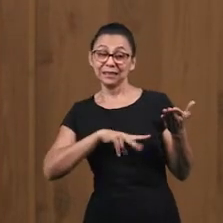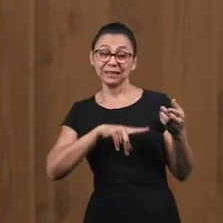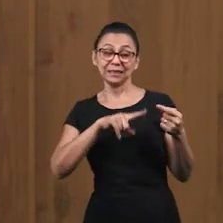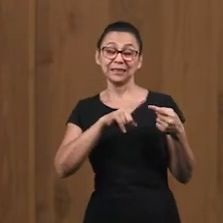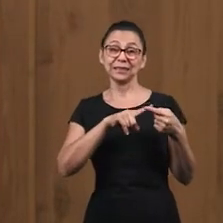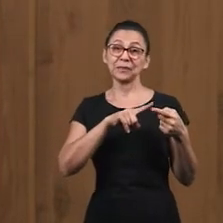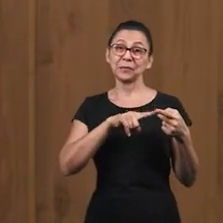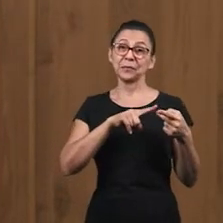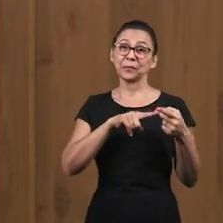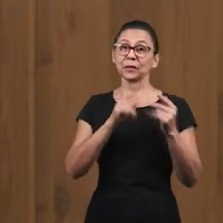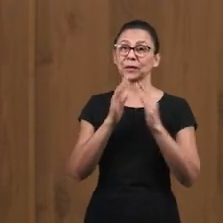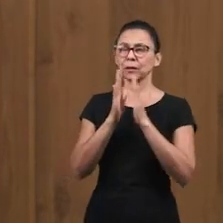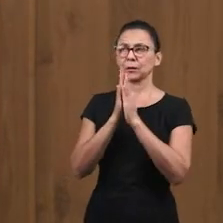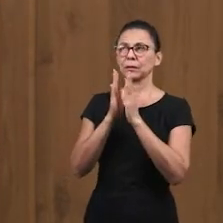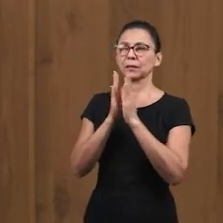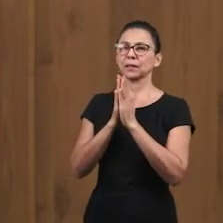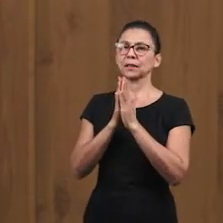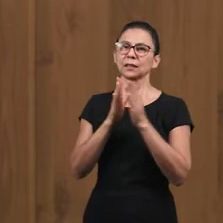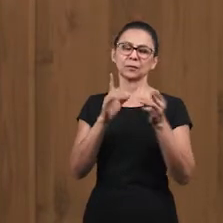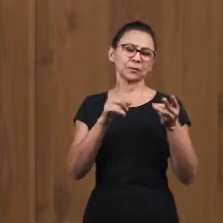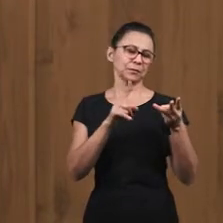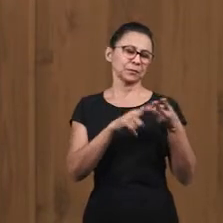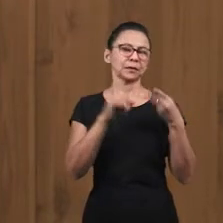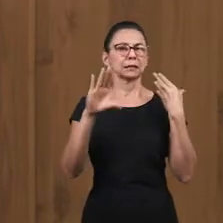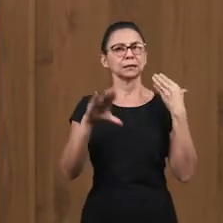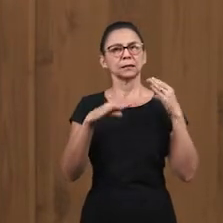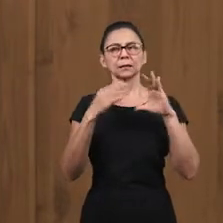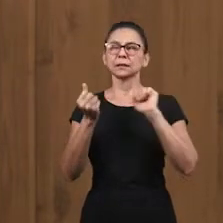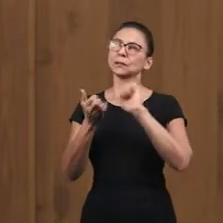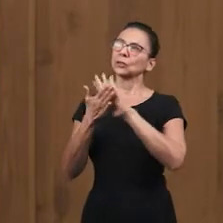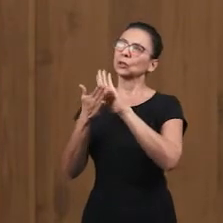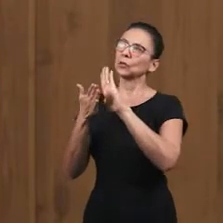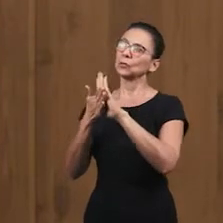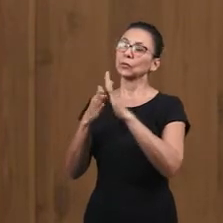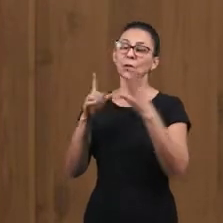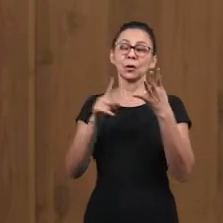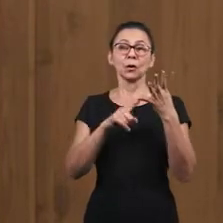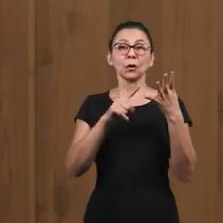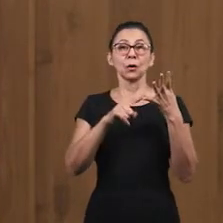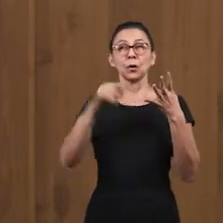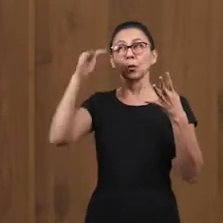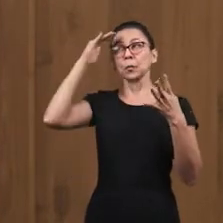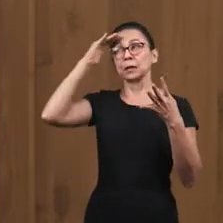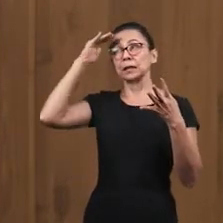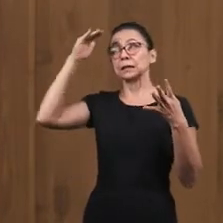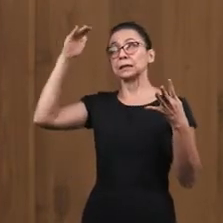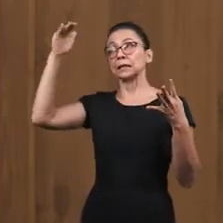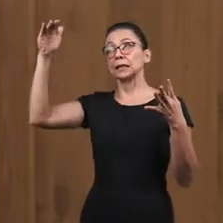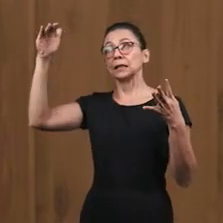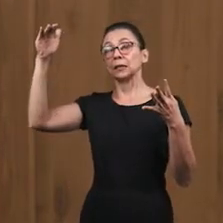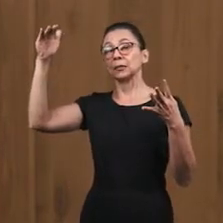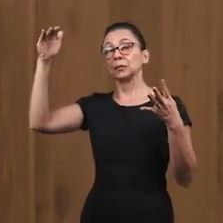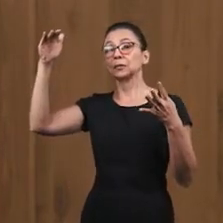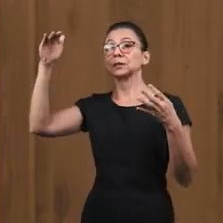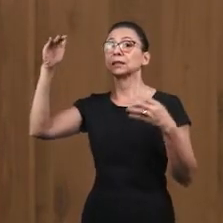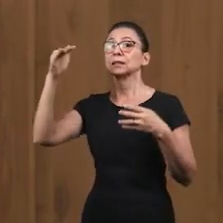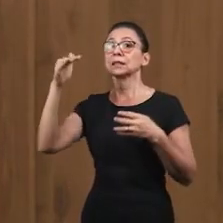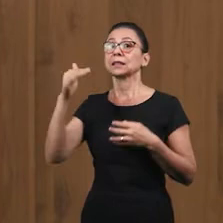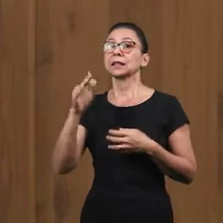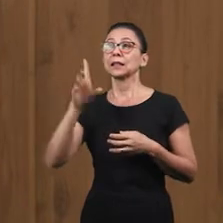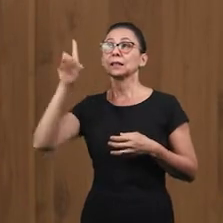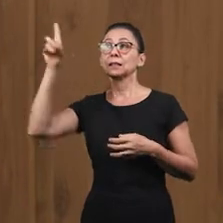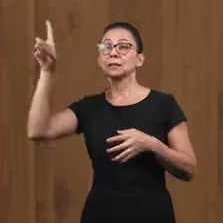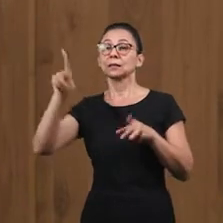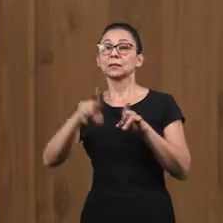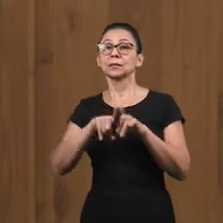la palabra, que nosotros oramos, cantamos lores a Dios, nosotros obedecemos a Dios,